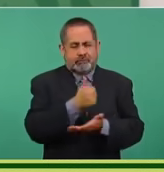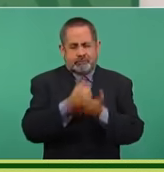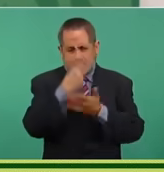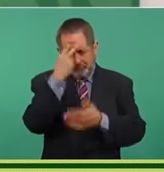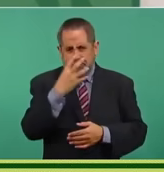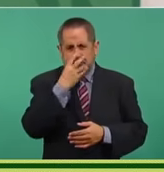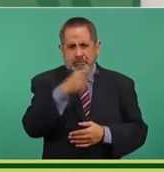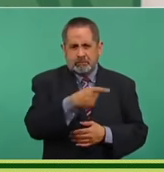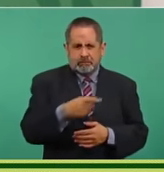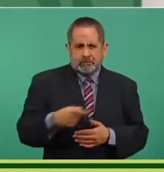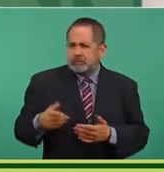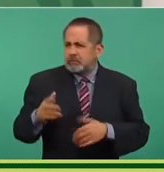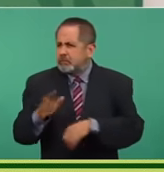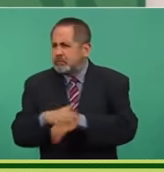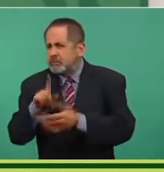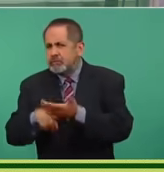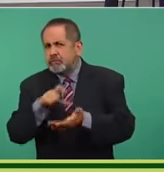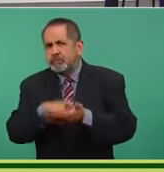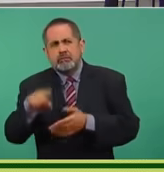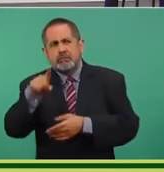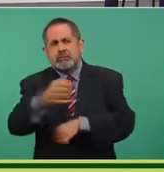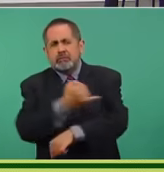porque no en iztapalapa